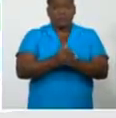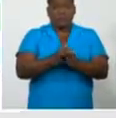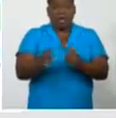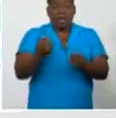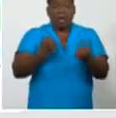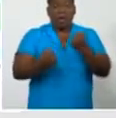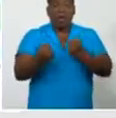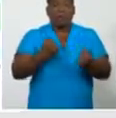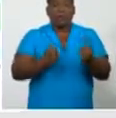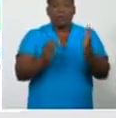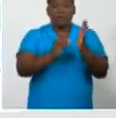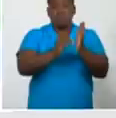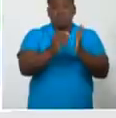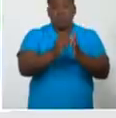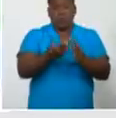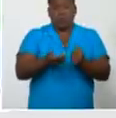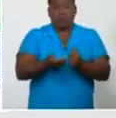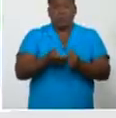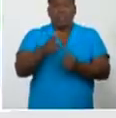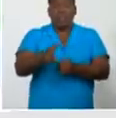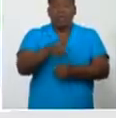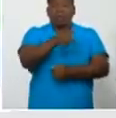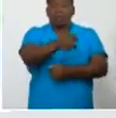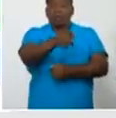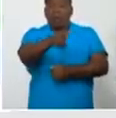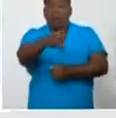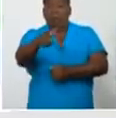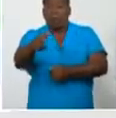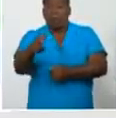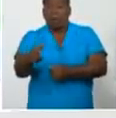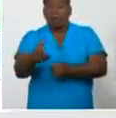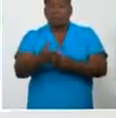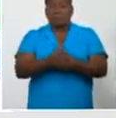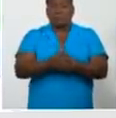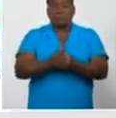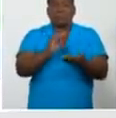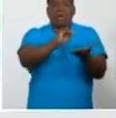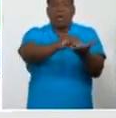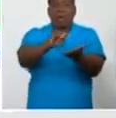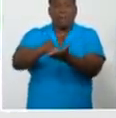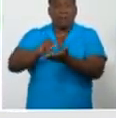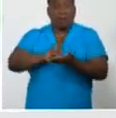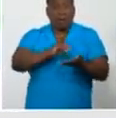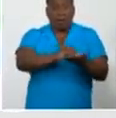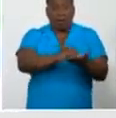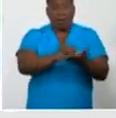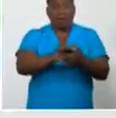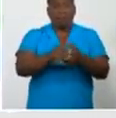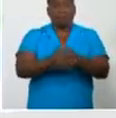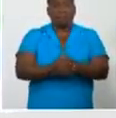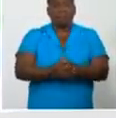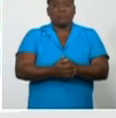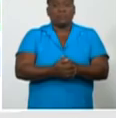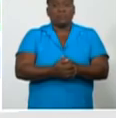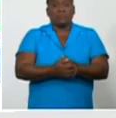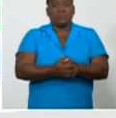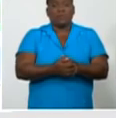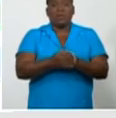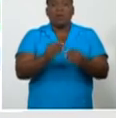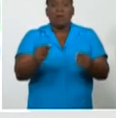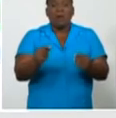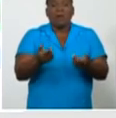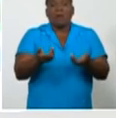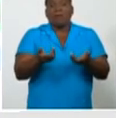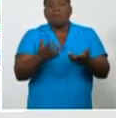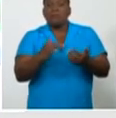millones de dosis de vacunas que se han aplicado de forma también muy poco